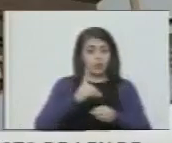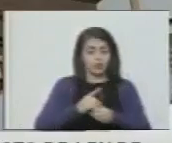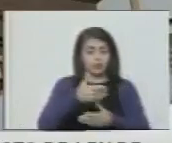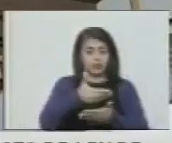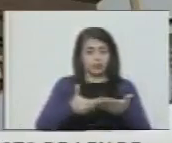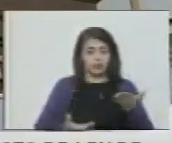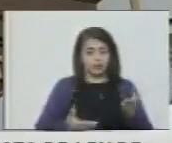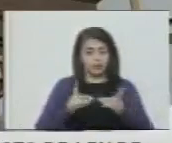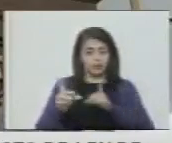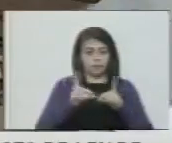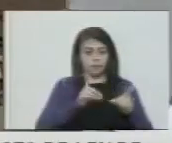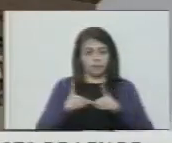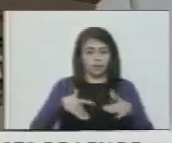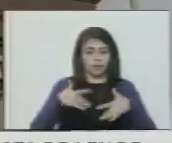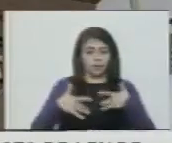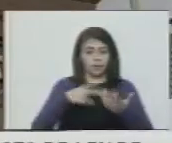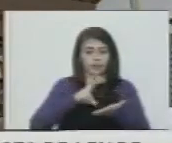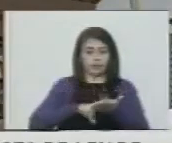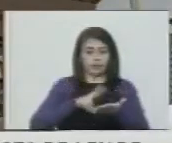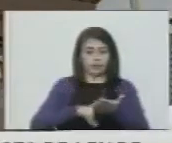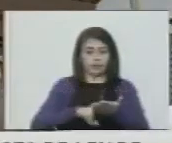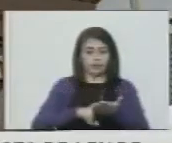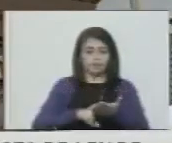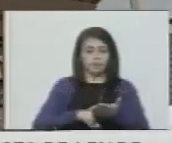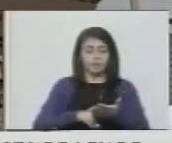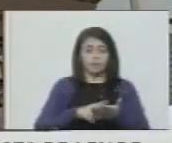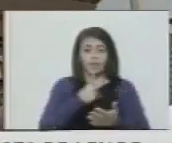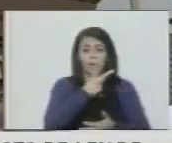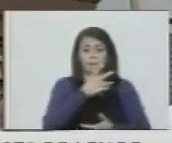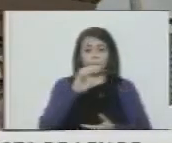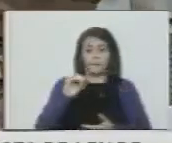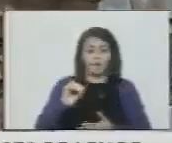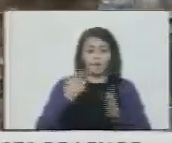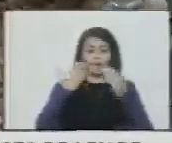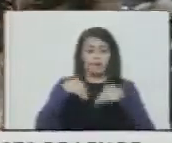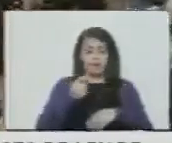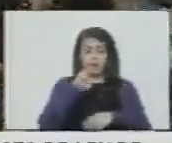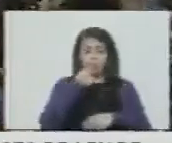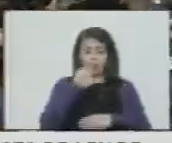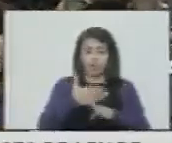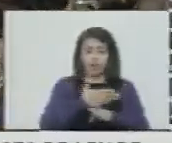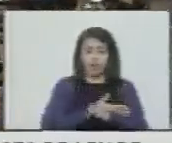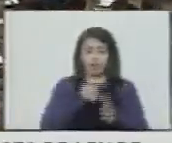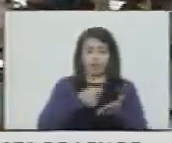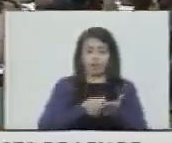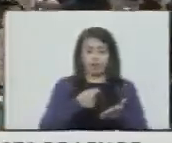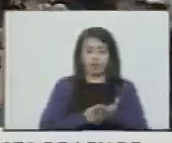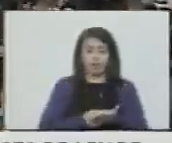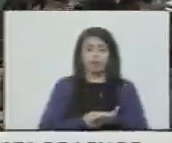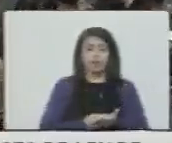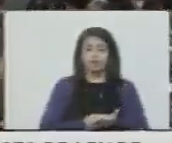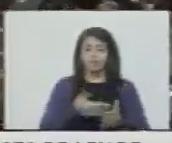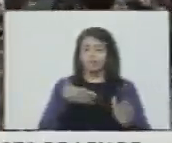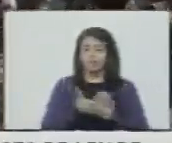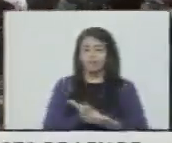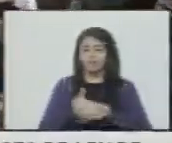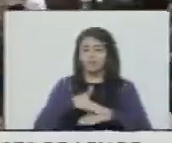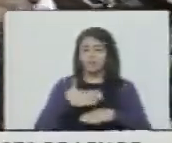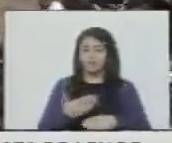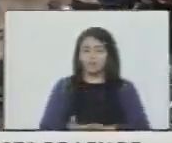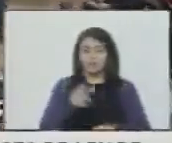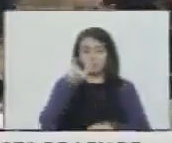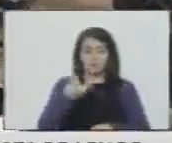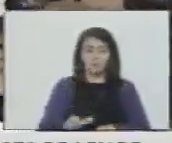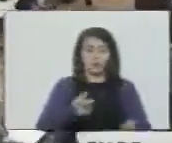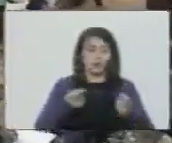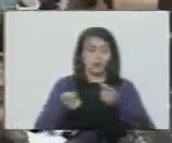el carácter dinámico de la actividad aseguradora. 20. Medicina prepagada. Aquella mediante la cual el